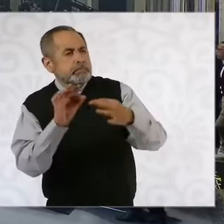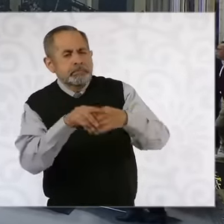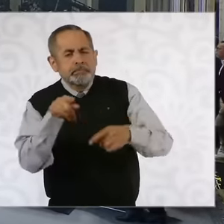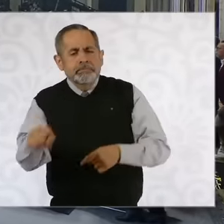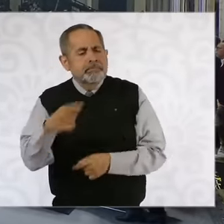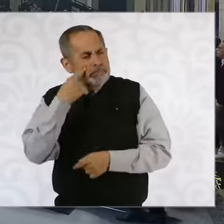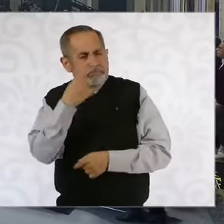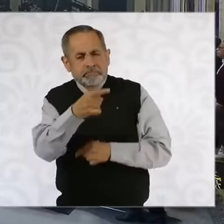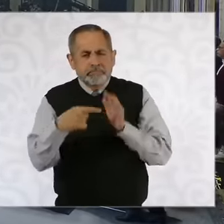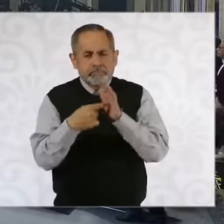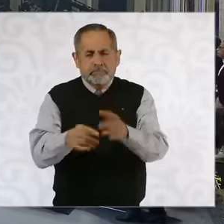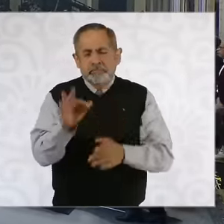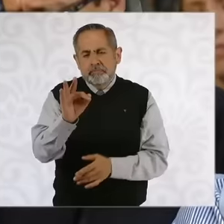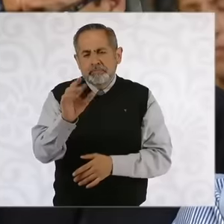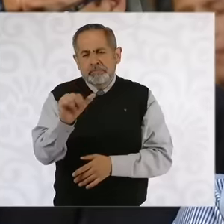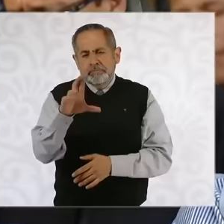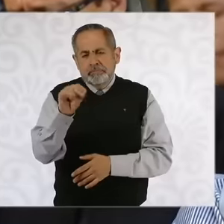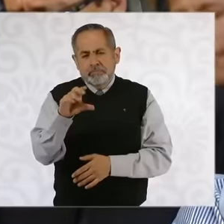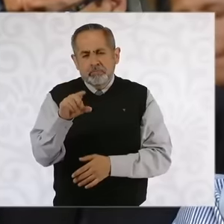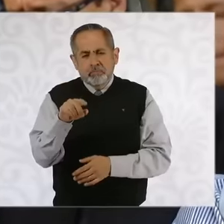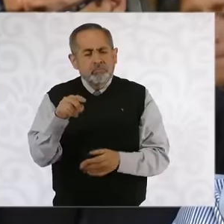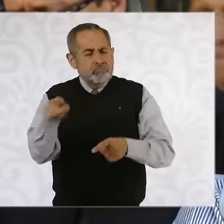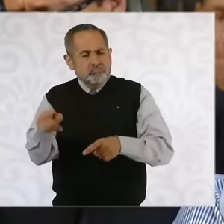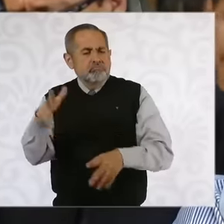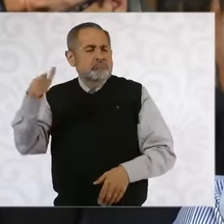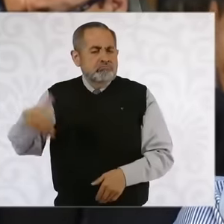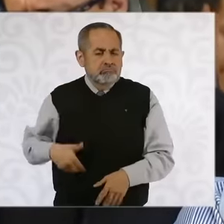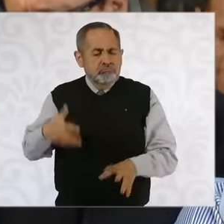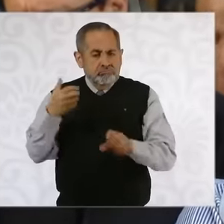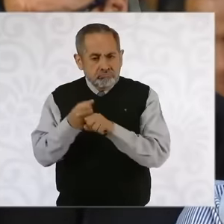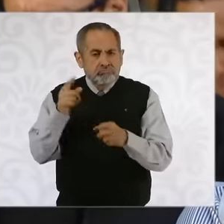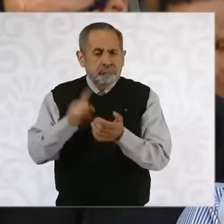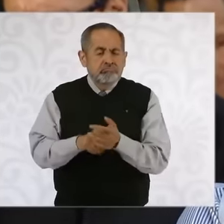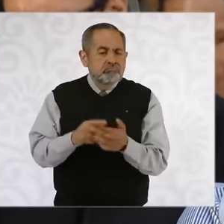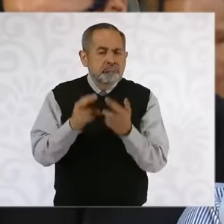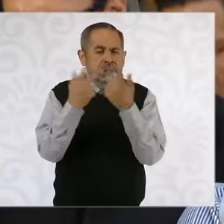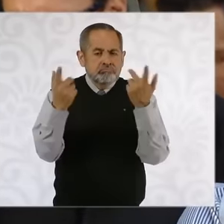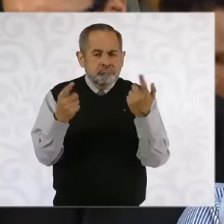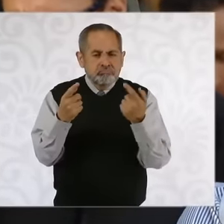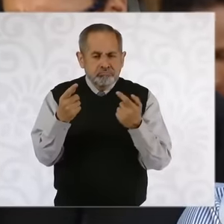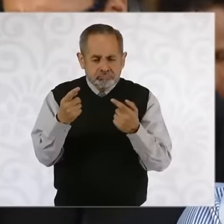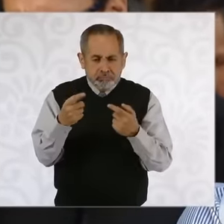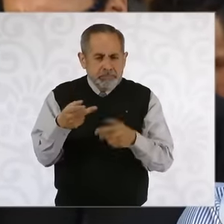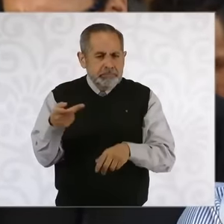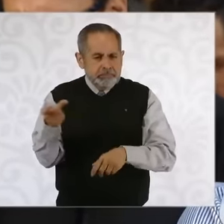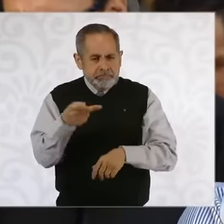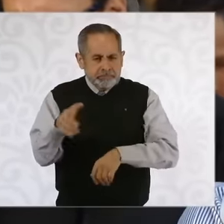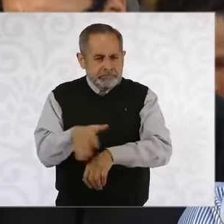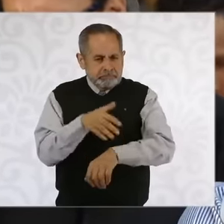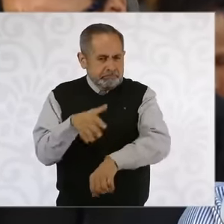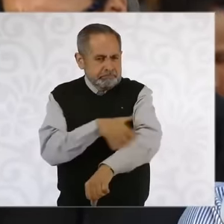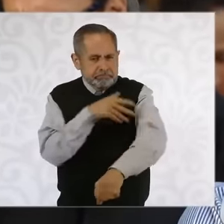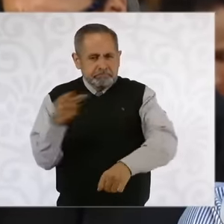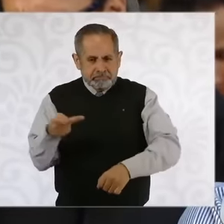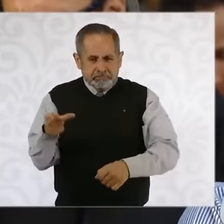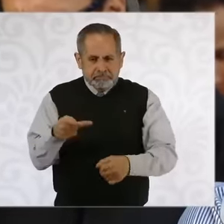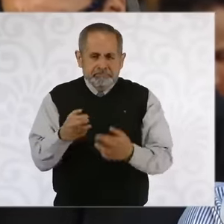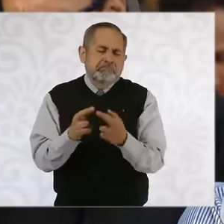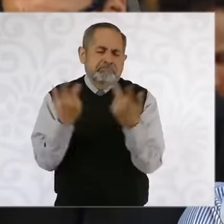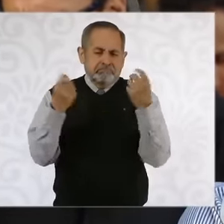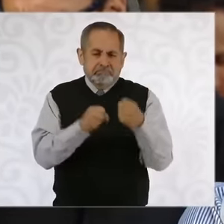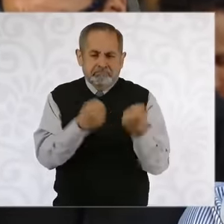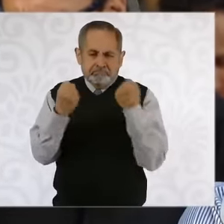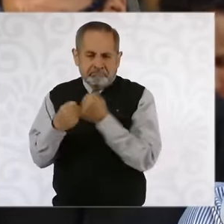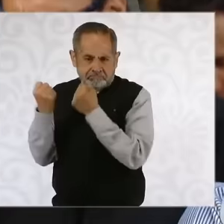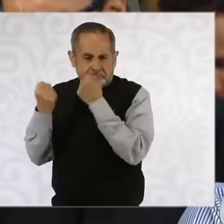López Sierra, tuvo un accidente en fractura en una o dos de sus piernas. Él es del Estado de México, sufre